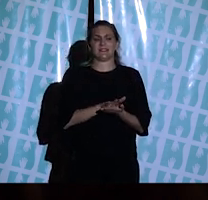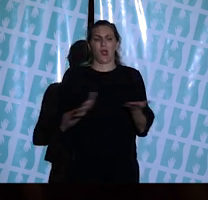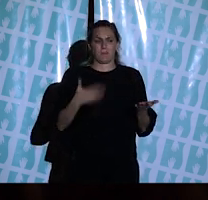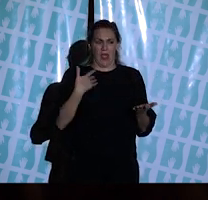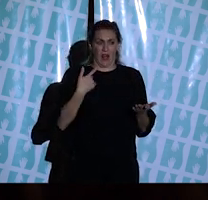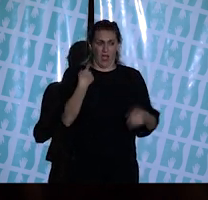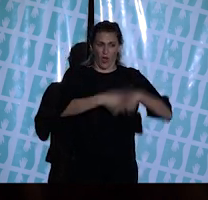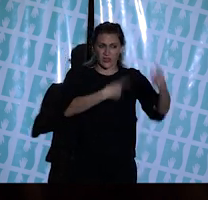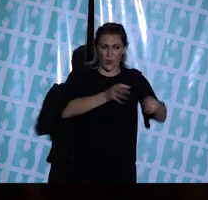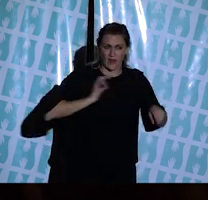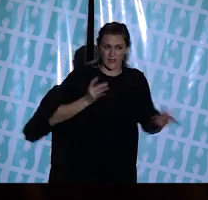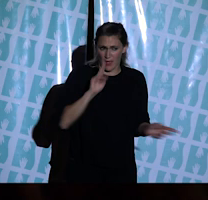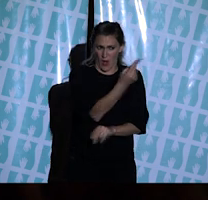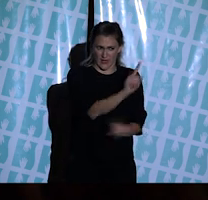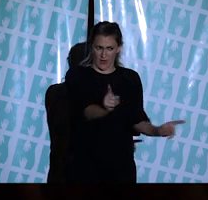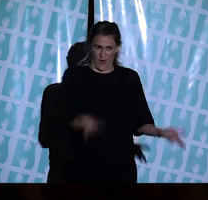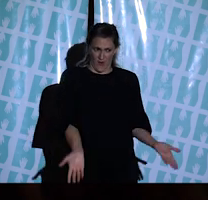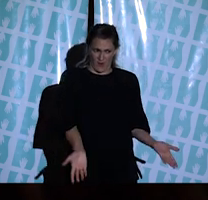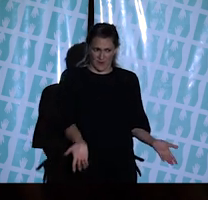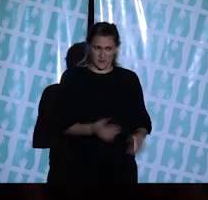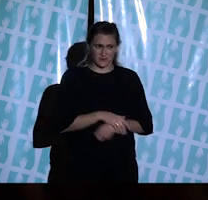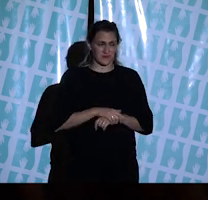¿no? Pero casi.